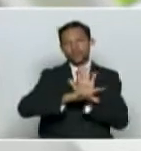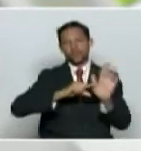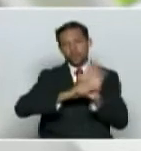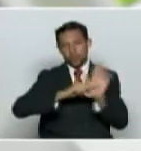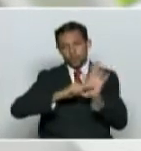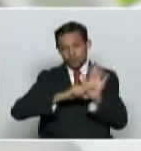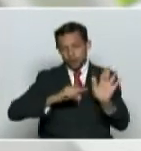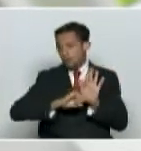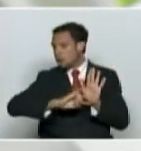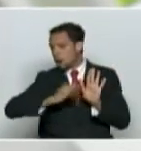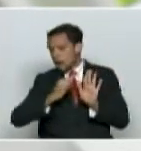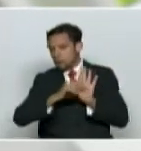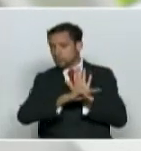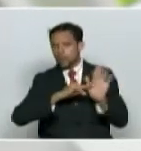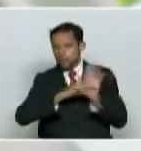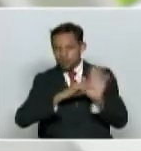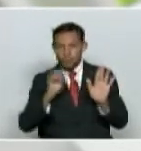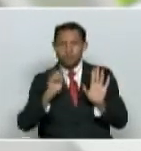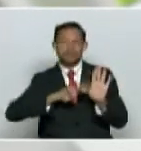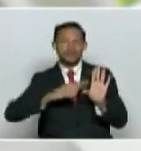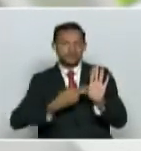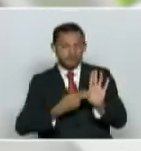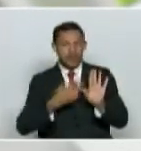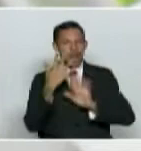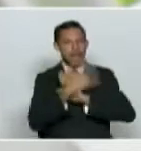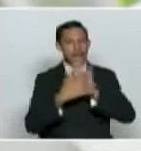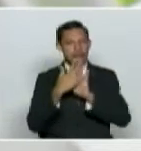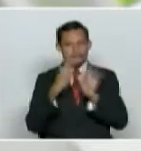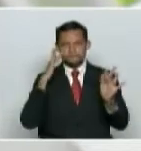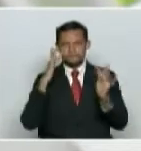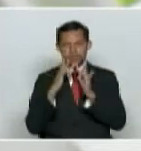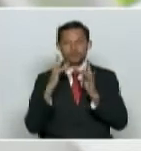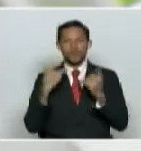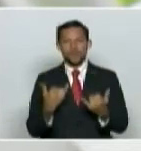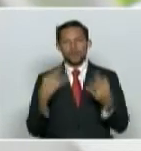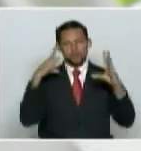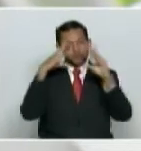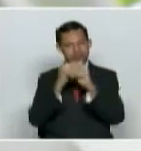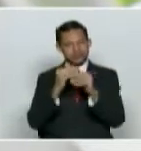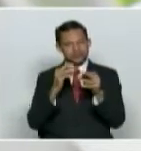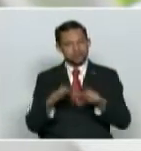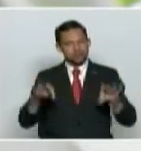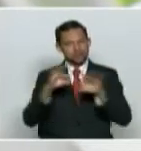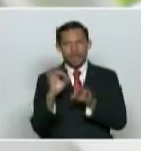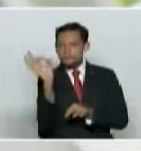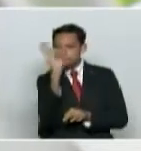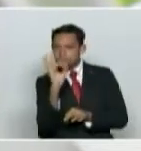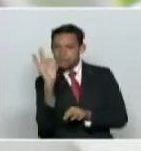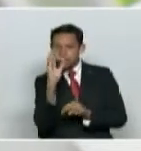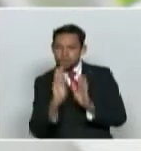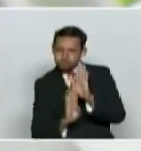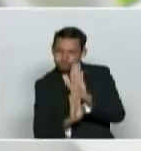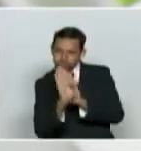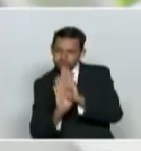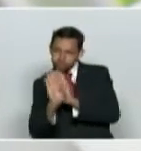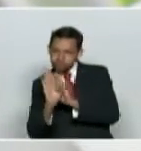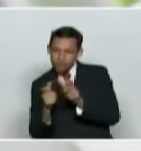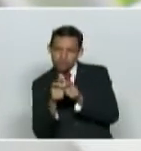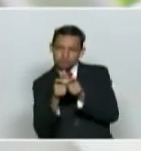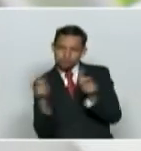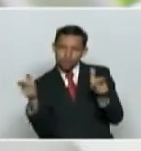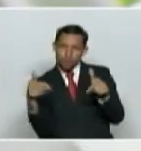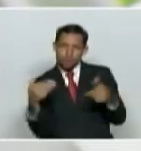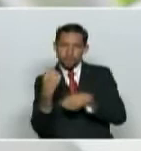de los dos sistemas de acceso, como el uso de closed caption y lengua de señas, nos comentan esta noche sobre el porcentaje y los niveles de cumplimiento que hemos